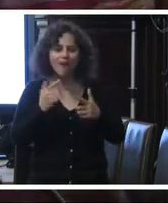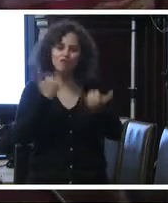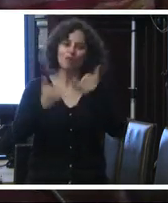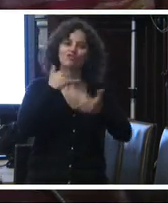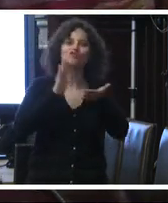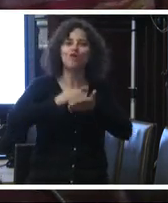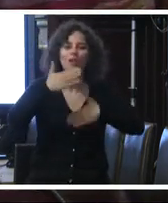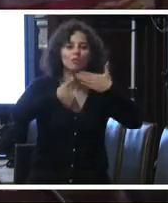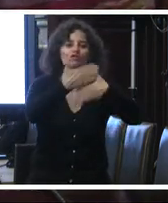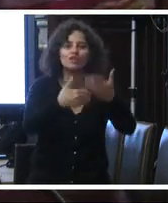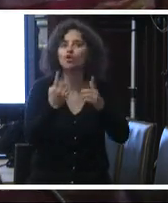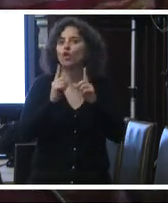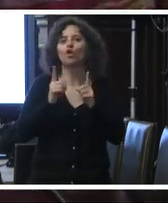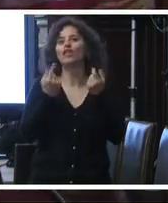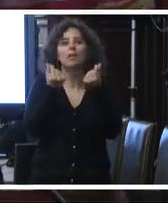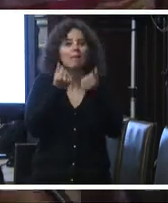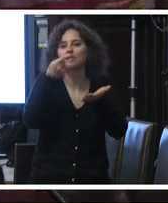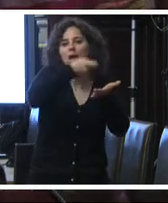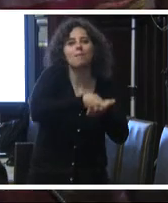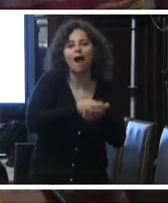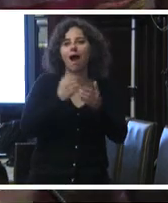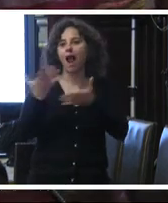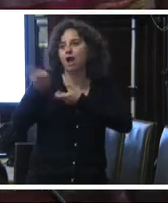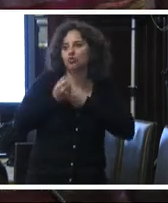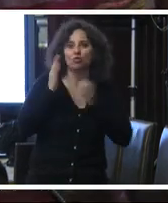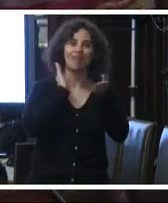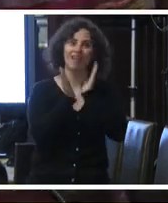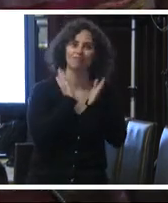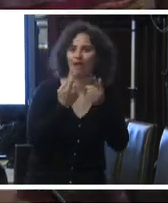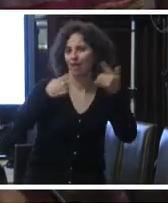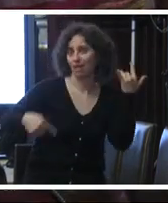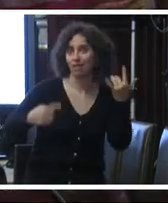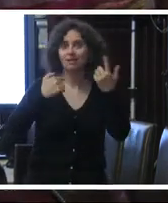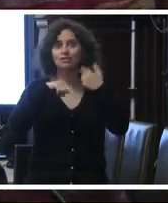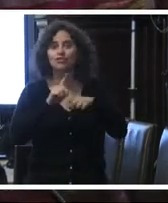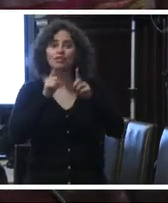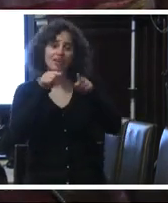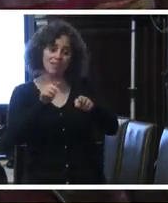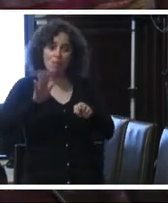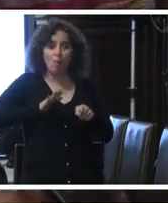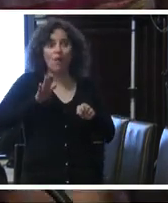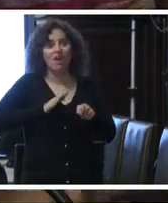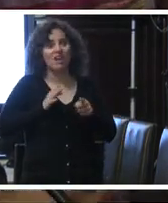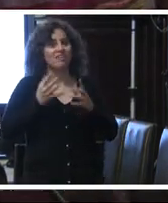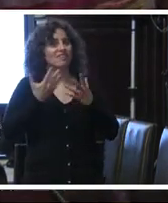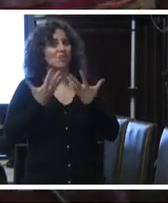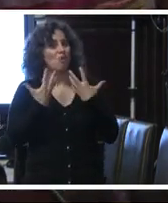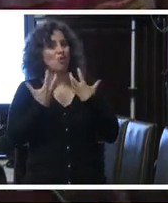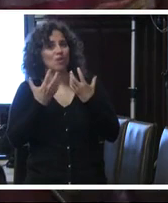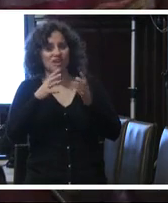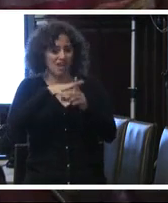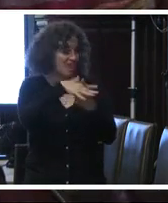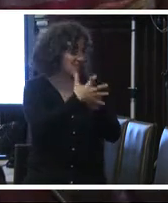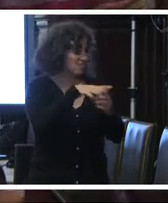no cuentan con recursos económicos, sino que además tienen que vivir todo un deterioro del